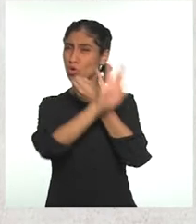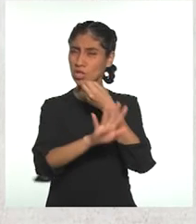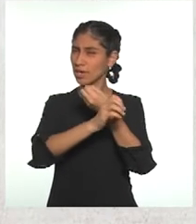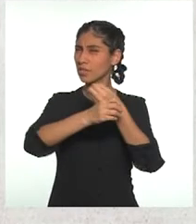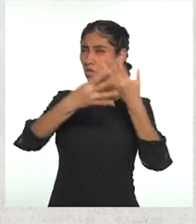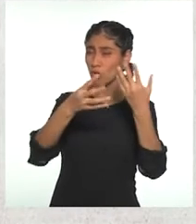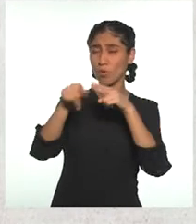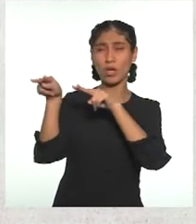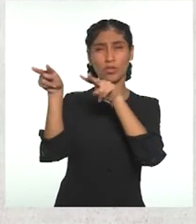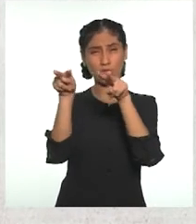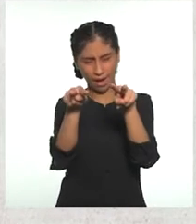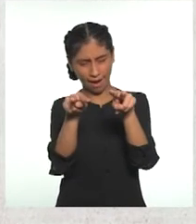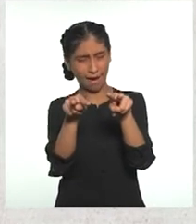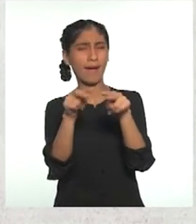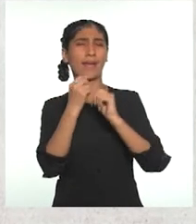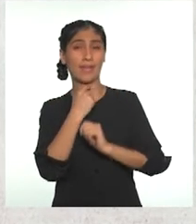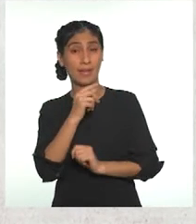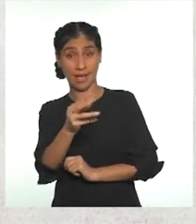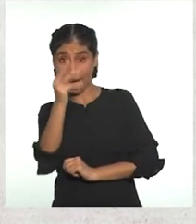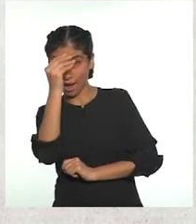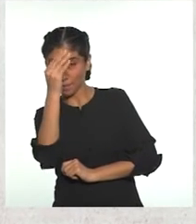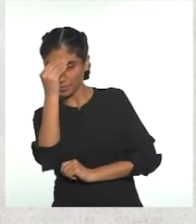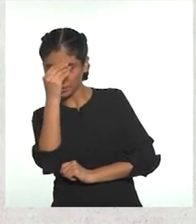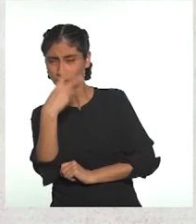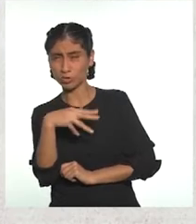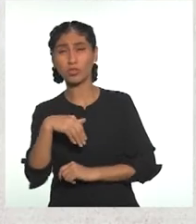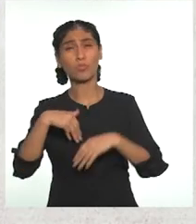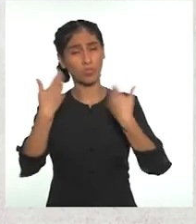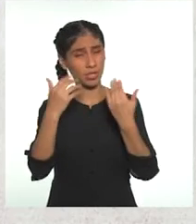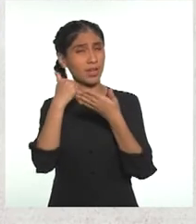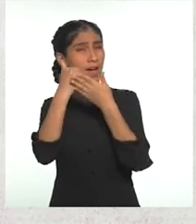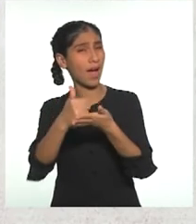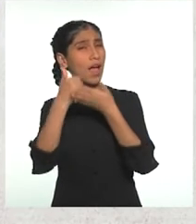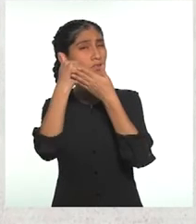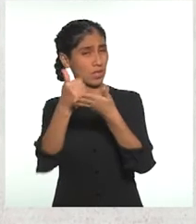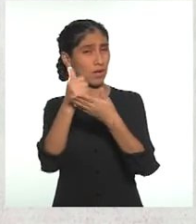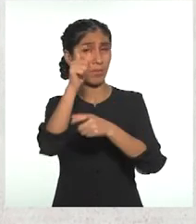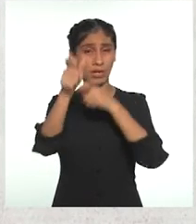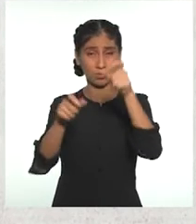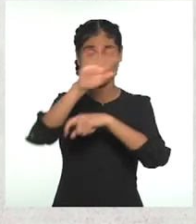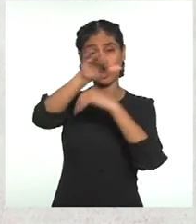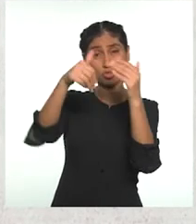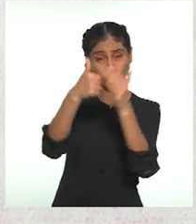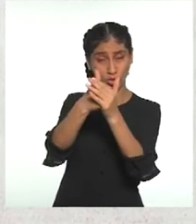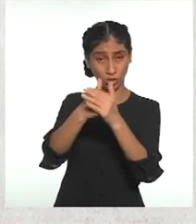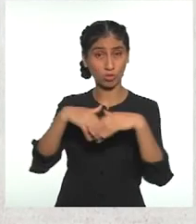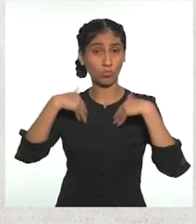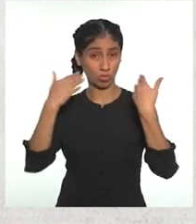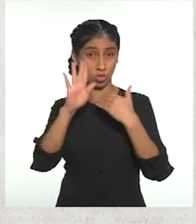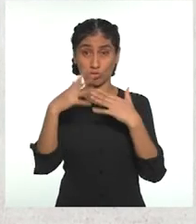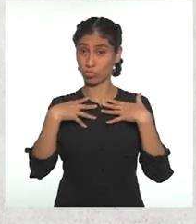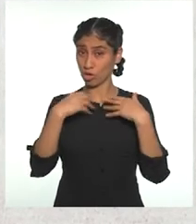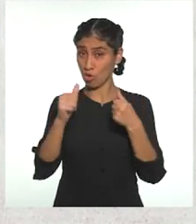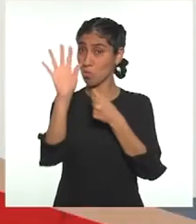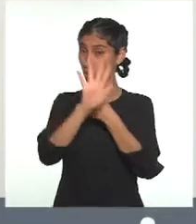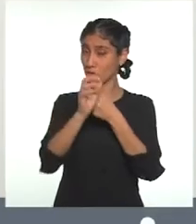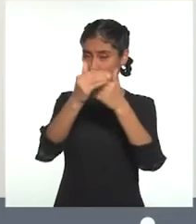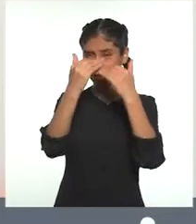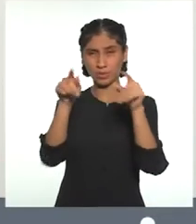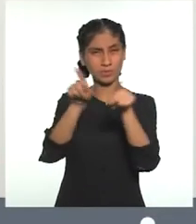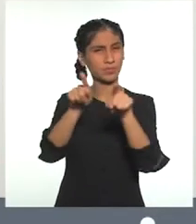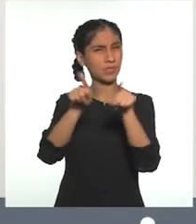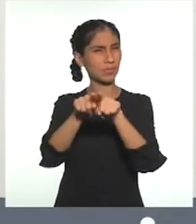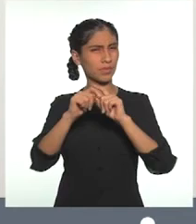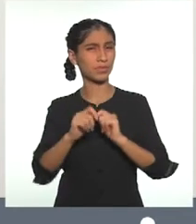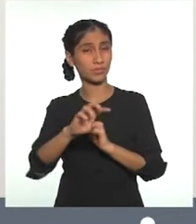agentes activos ante aquella situación que los amenaza, en ese caso podrán contribuir al beneficio común en favor de la salud pública. Por